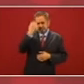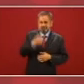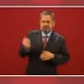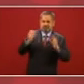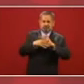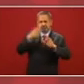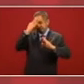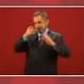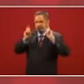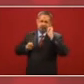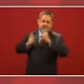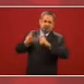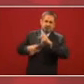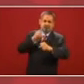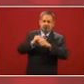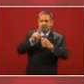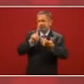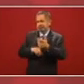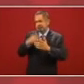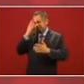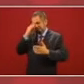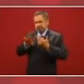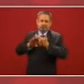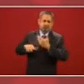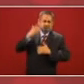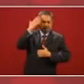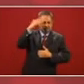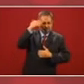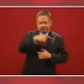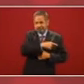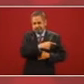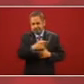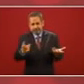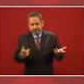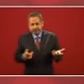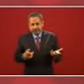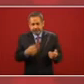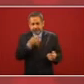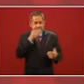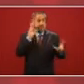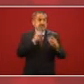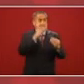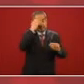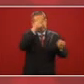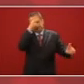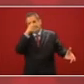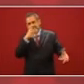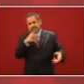y de epidemiólogos, de inmunólogos, de infectólogos en un tiempo sorprendente.